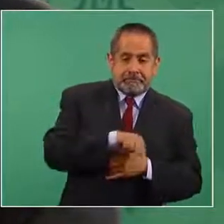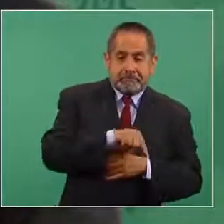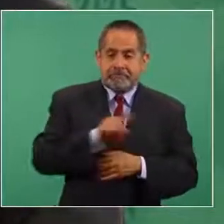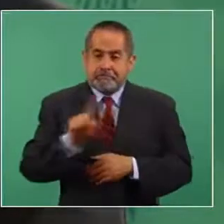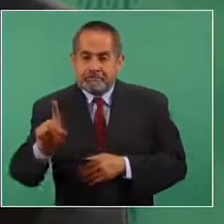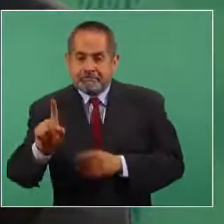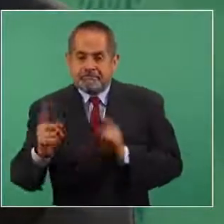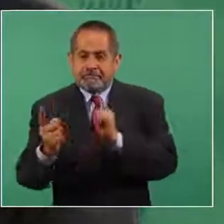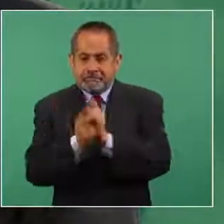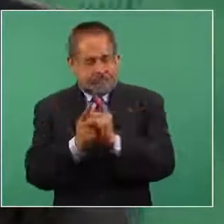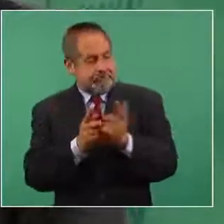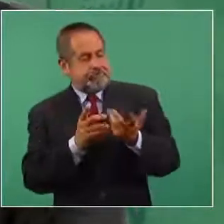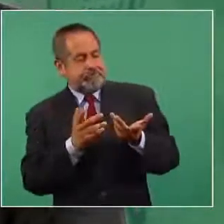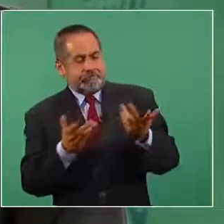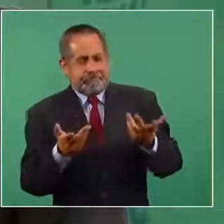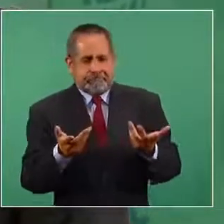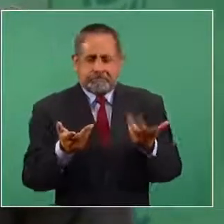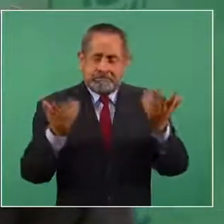y apareció,